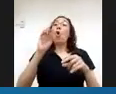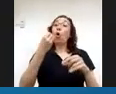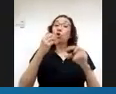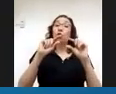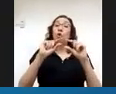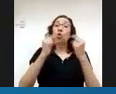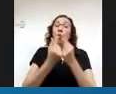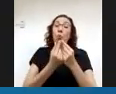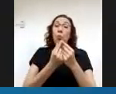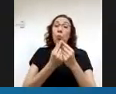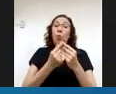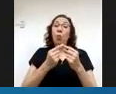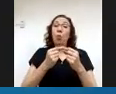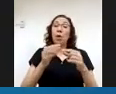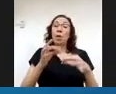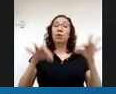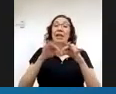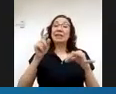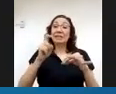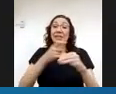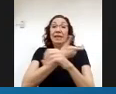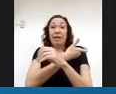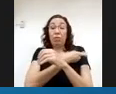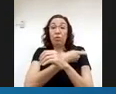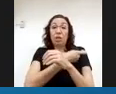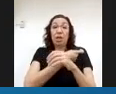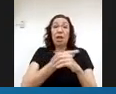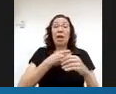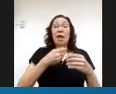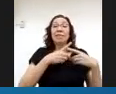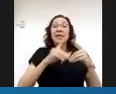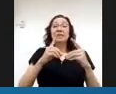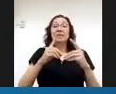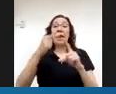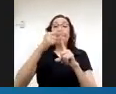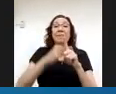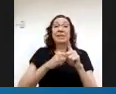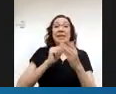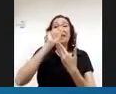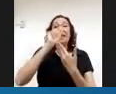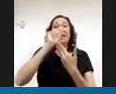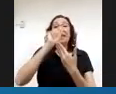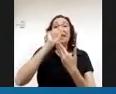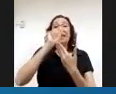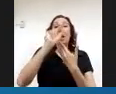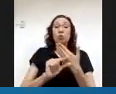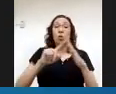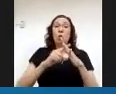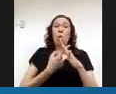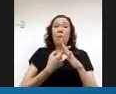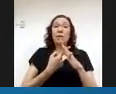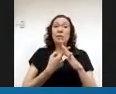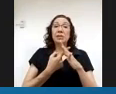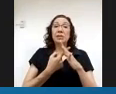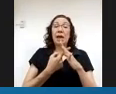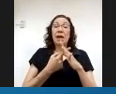prioritario, a partir del mes de agosto, que comienza ya